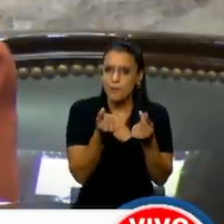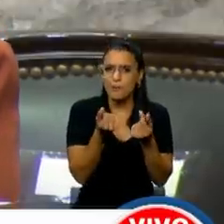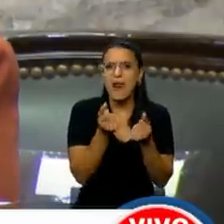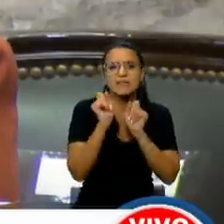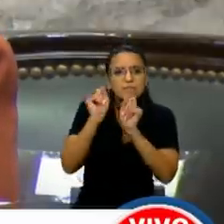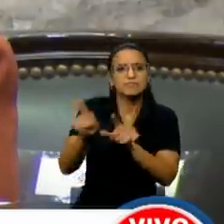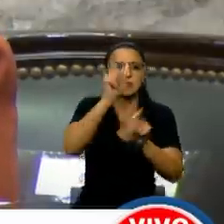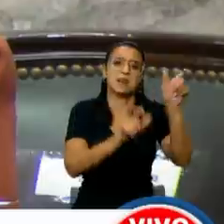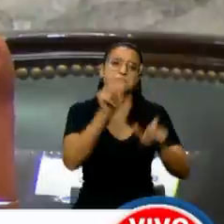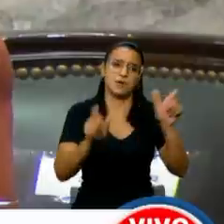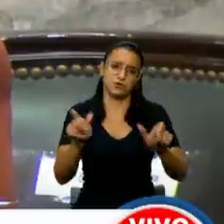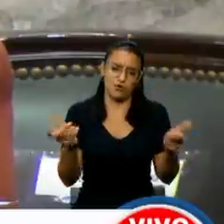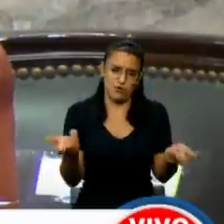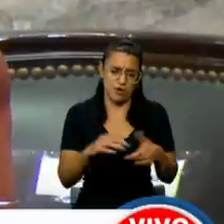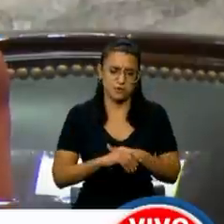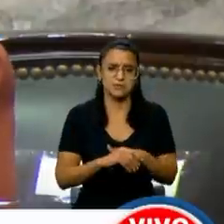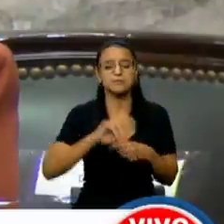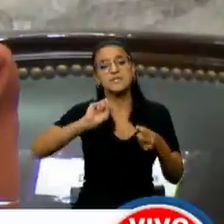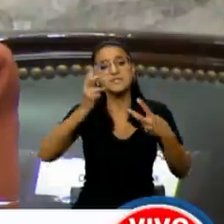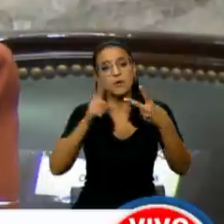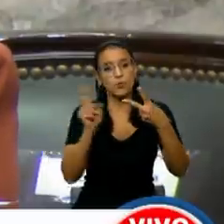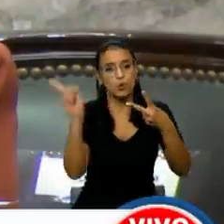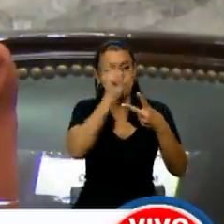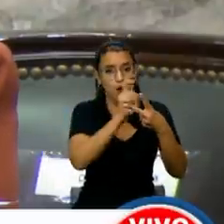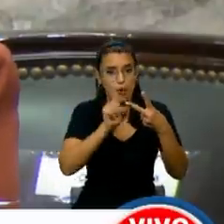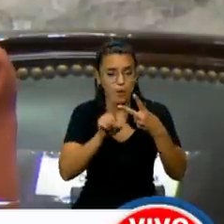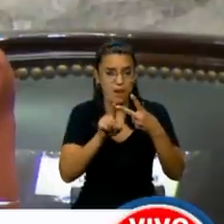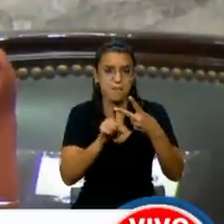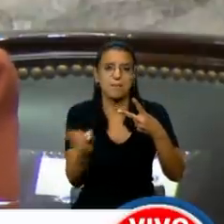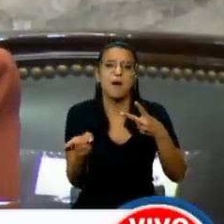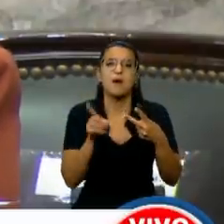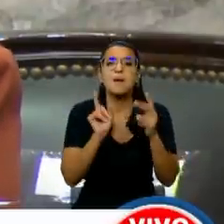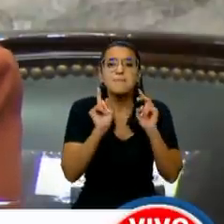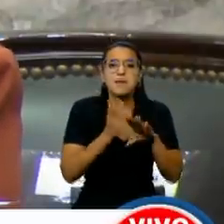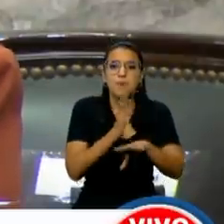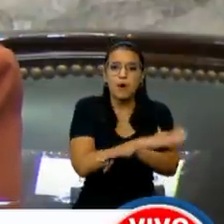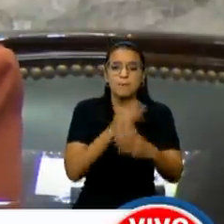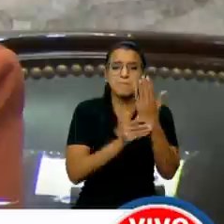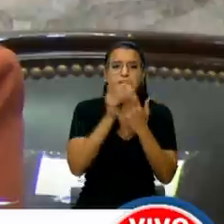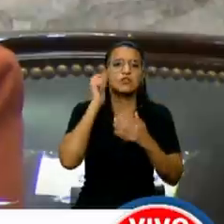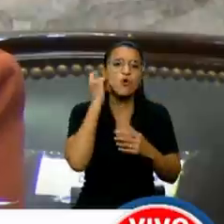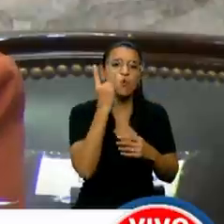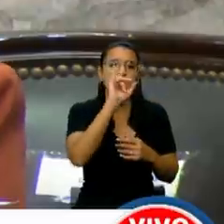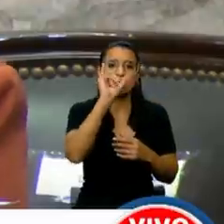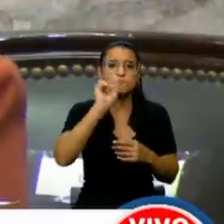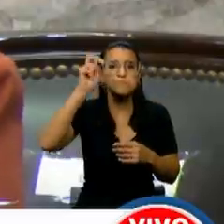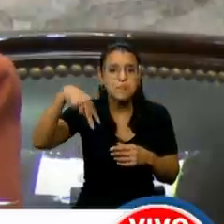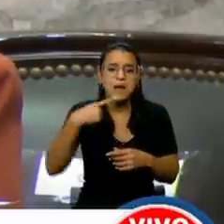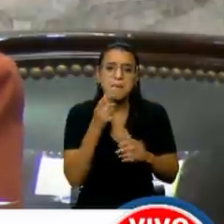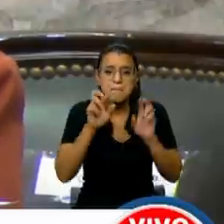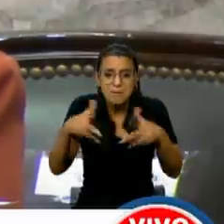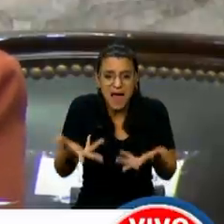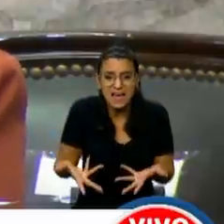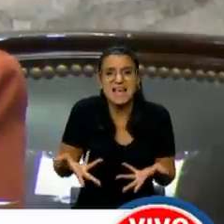argentinos y el segundo problema es que contra lo que decía el ministro guzmán acá no hay ningún plan de